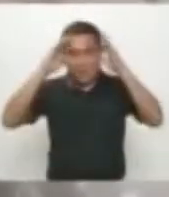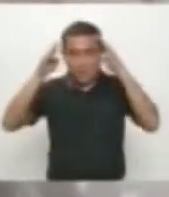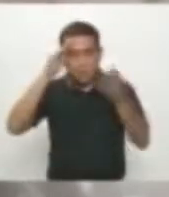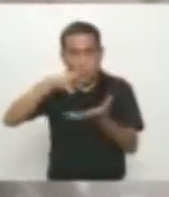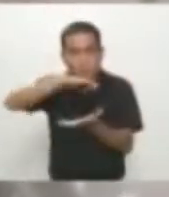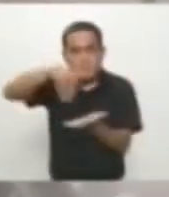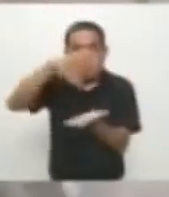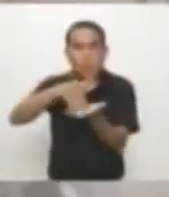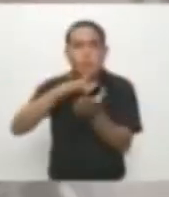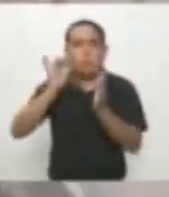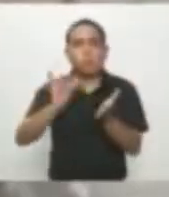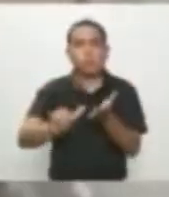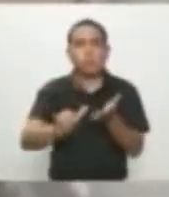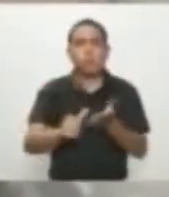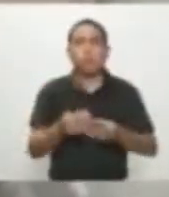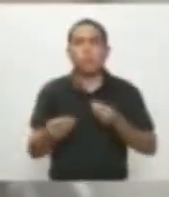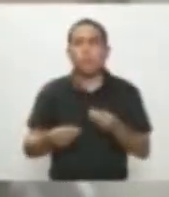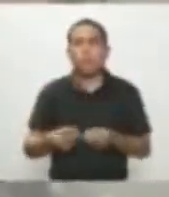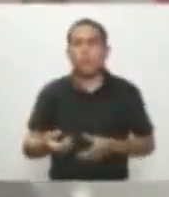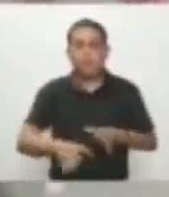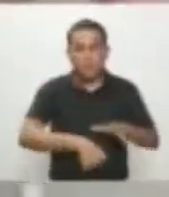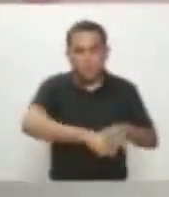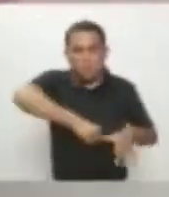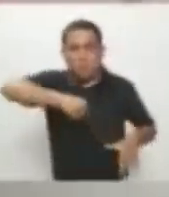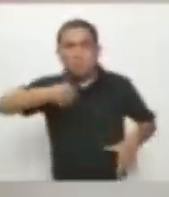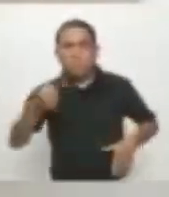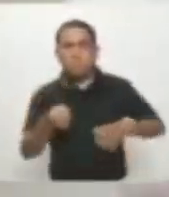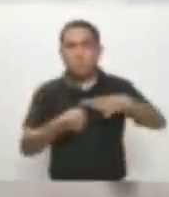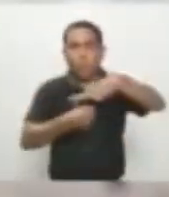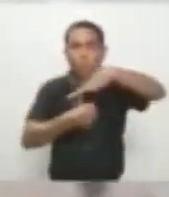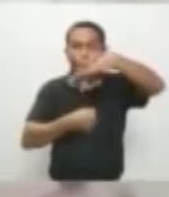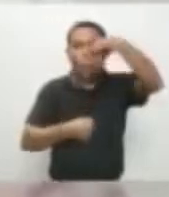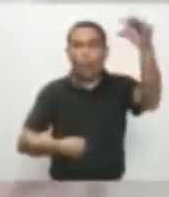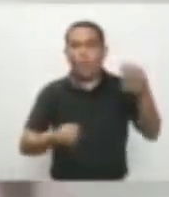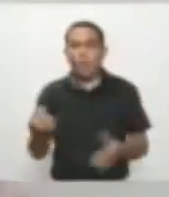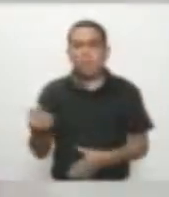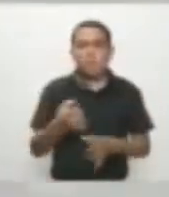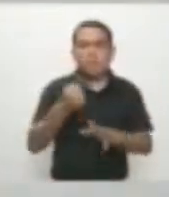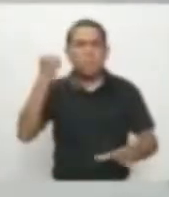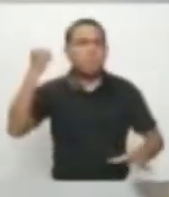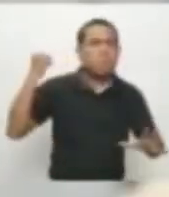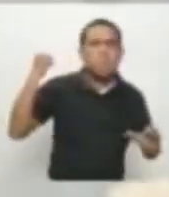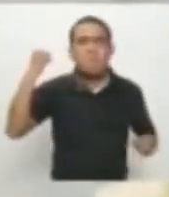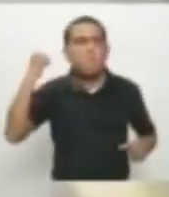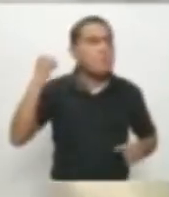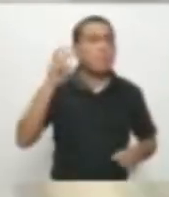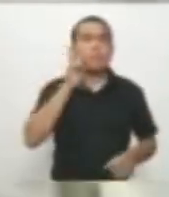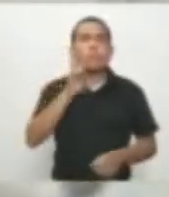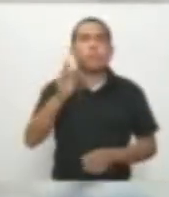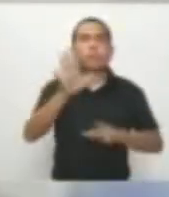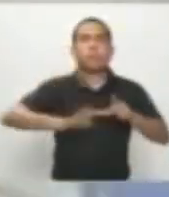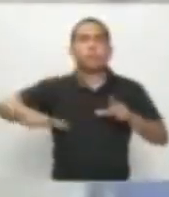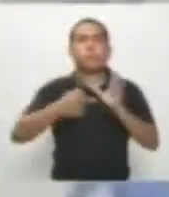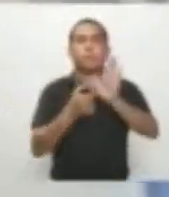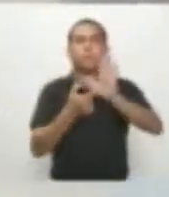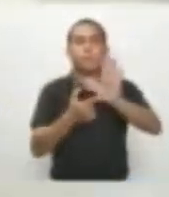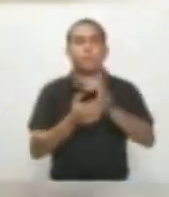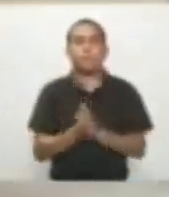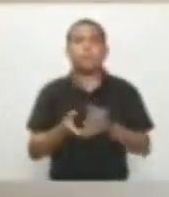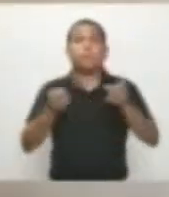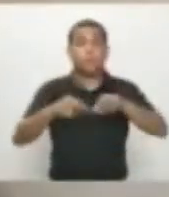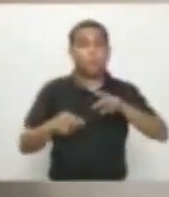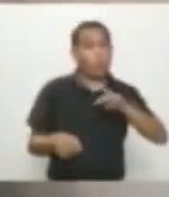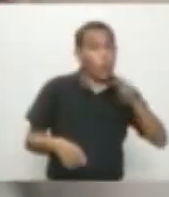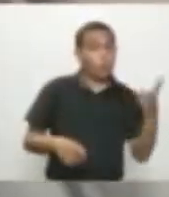logra ver a varios de ellos empuñando lo que serían cuchillos u objetos contundentes. En cuestión de segundos, otro grupo